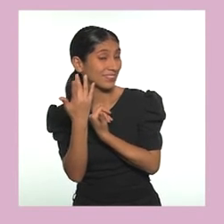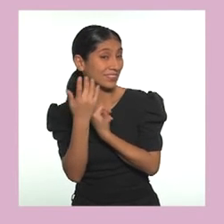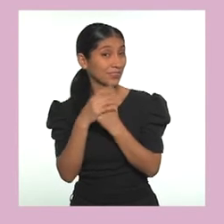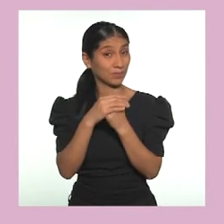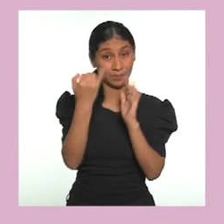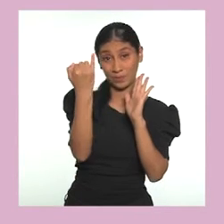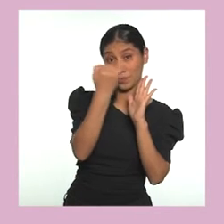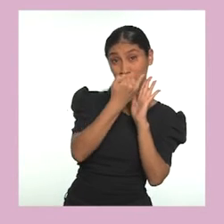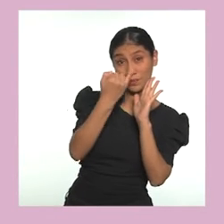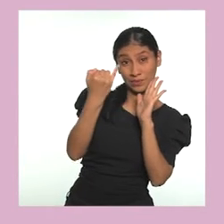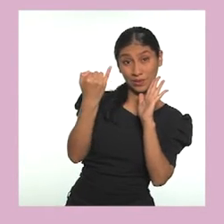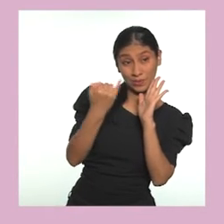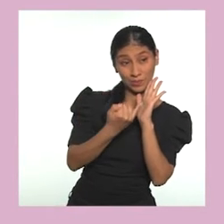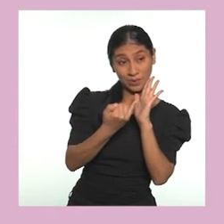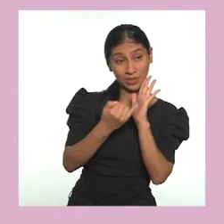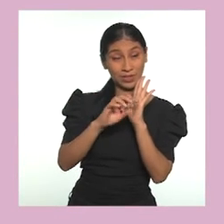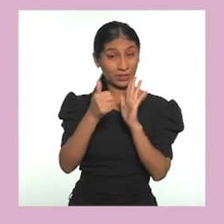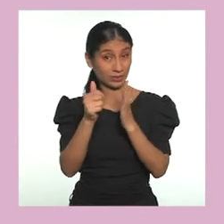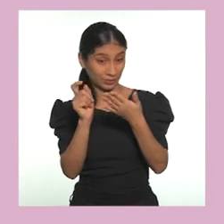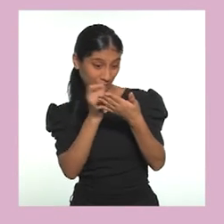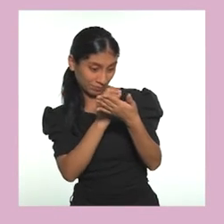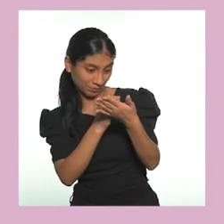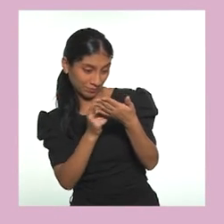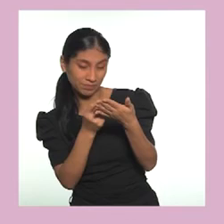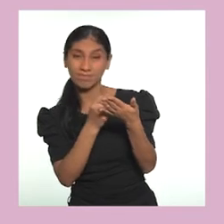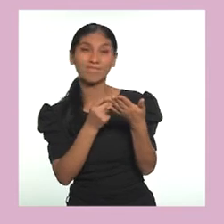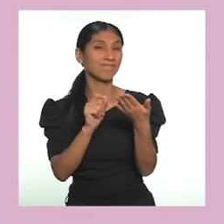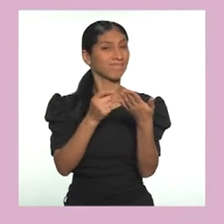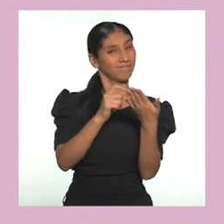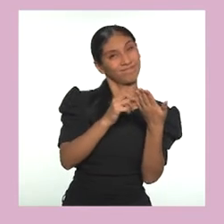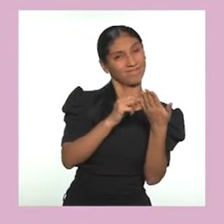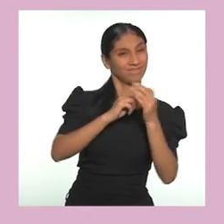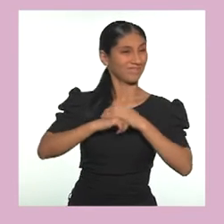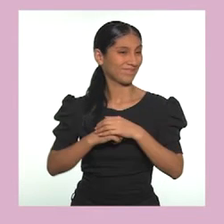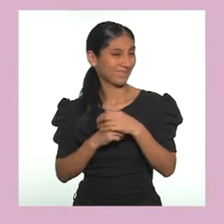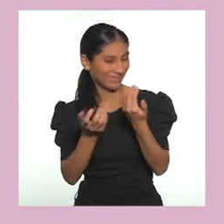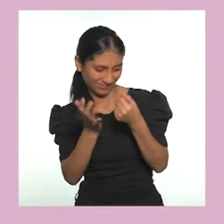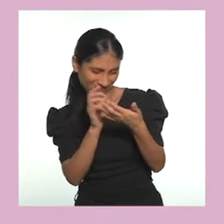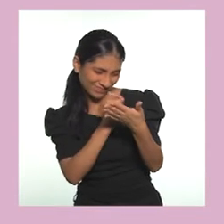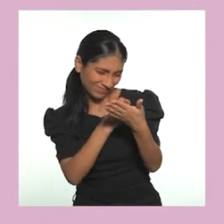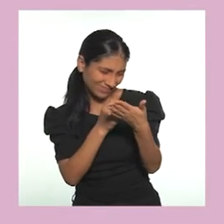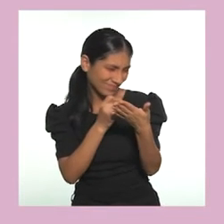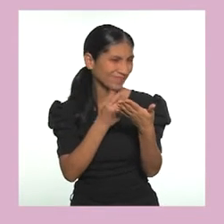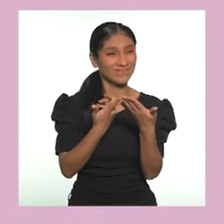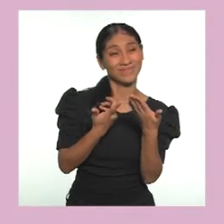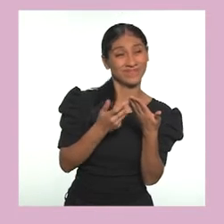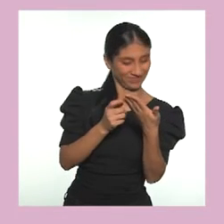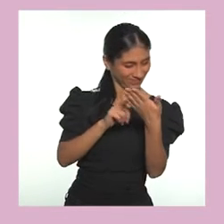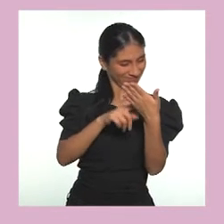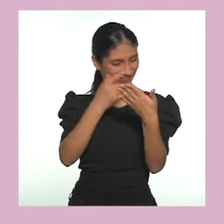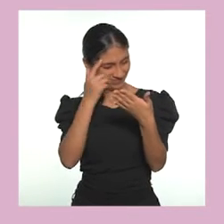Espera. Voy a dibujar cómo se ven las hierbas antes de secarlas en mi cuaderno investigador.